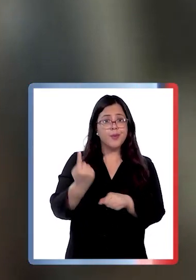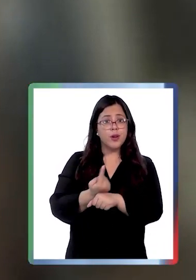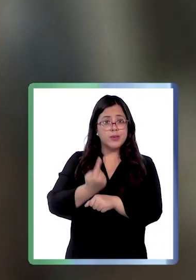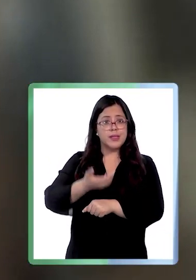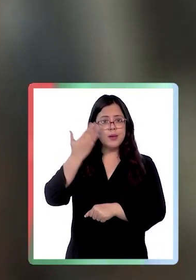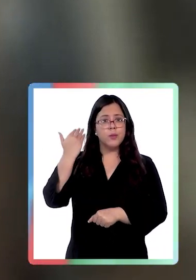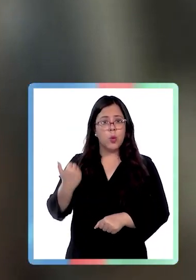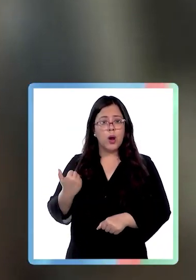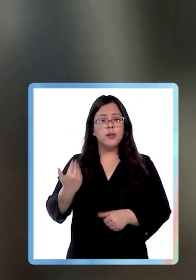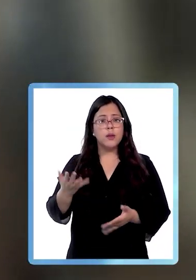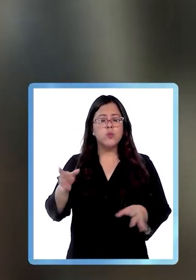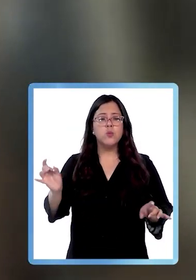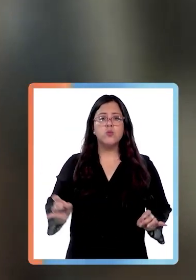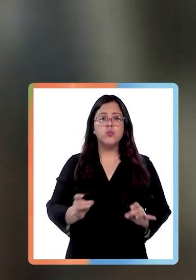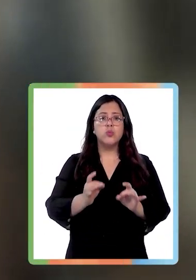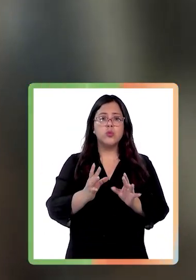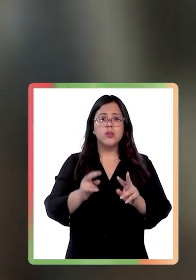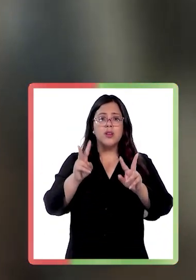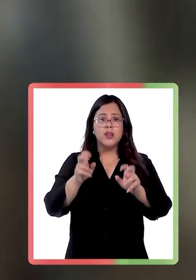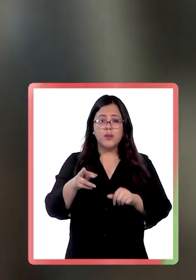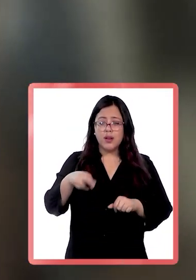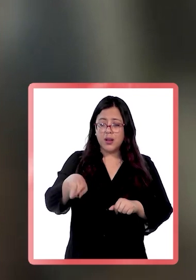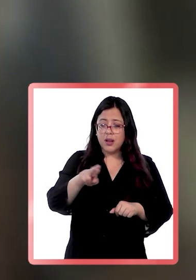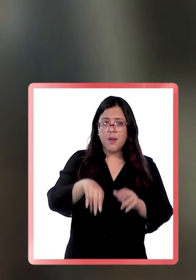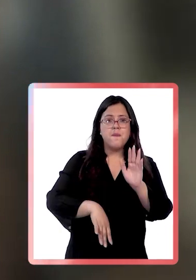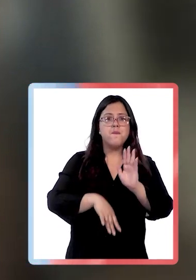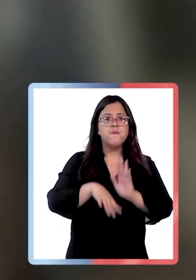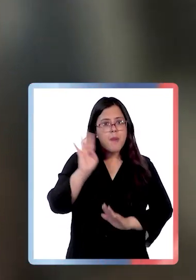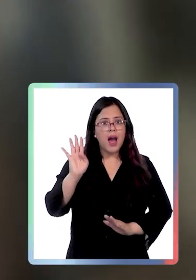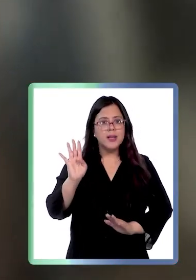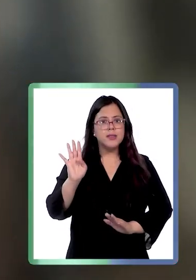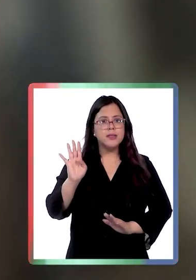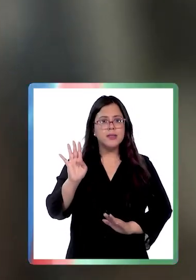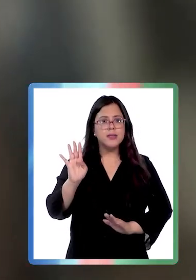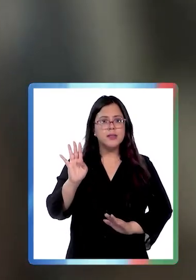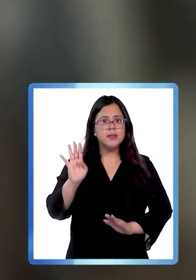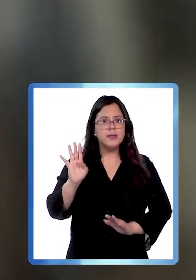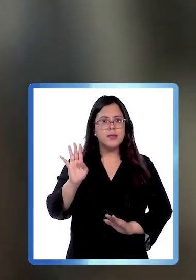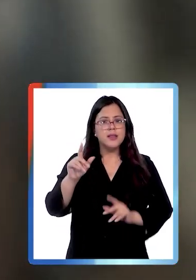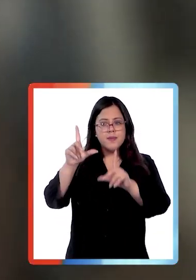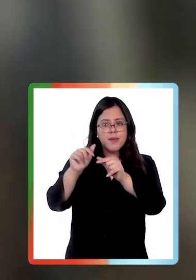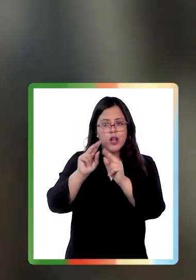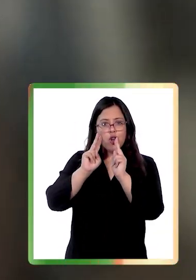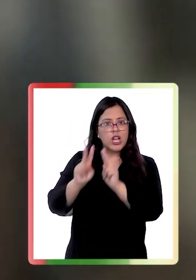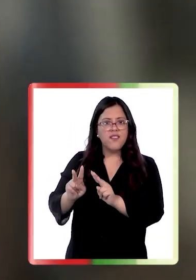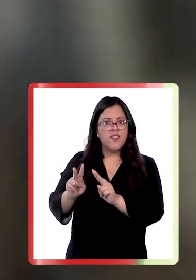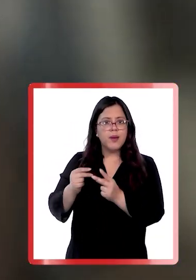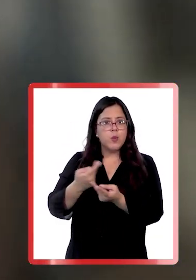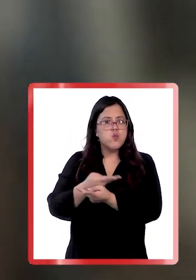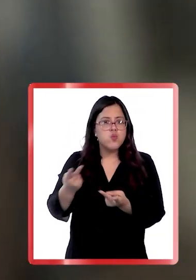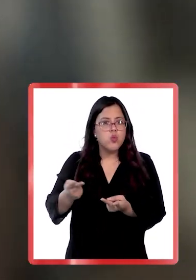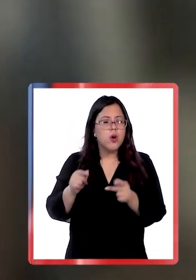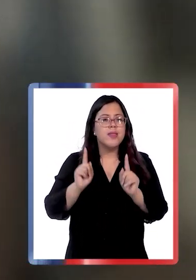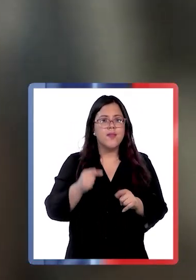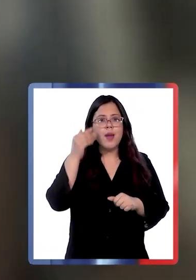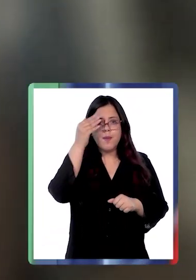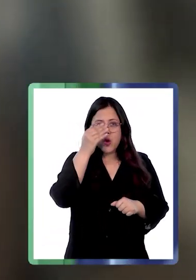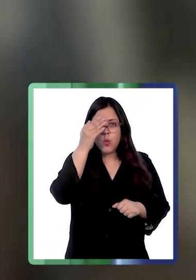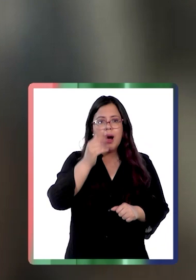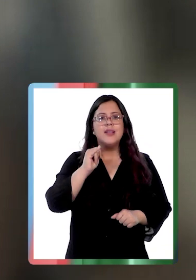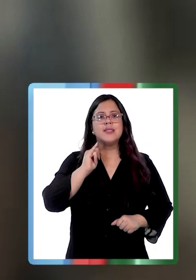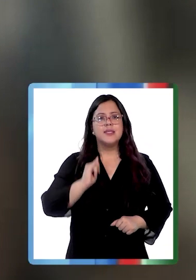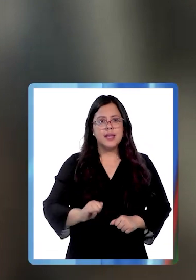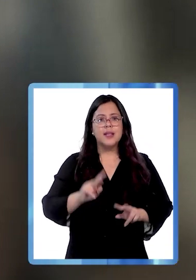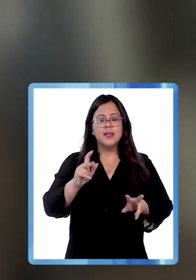frecuentemente y como lo conversábamos antes, probablemente la frecuencia es mucho mayor de lo que finalmente vemos que sale a la luz. Así que tenemos